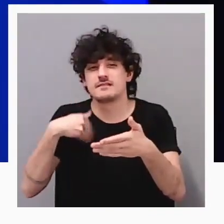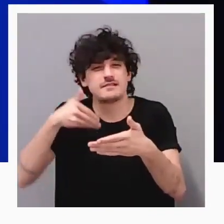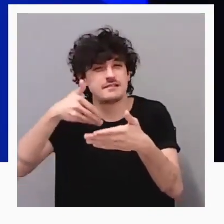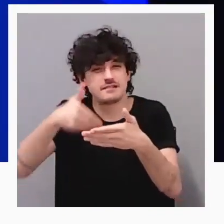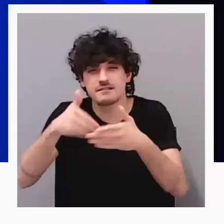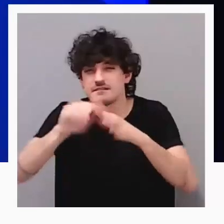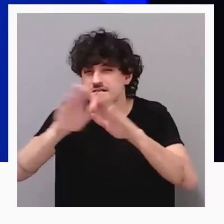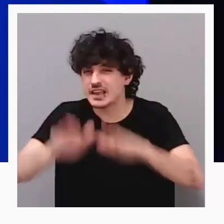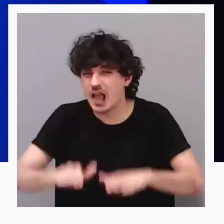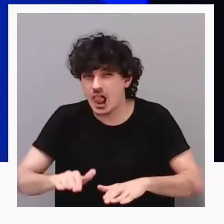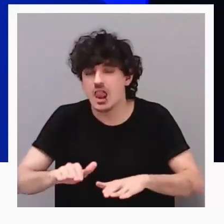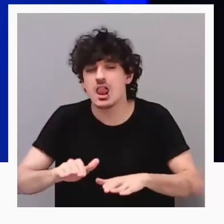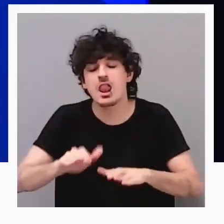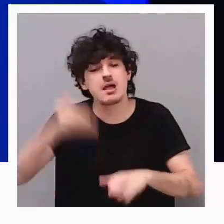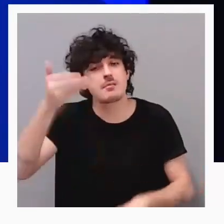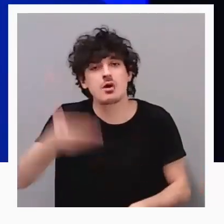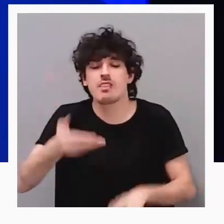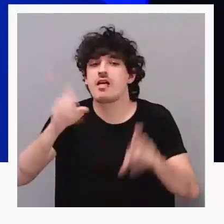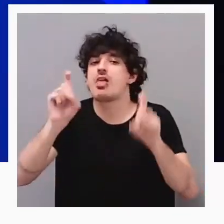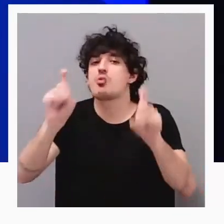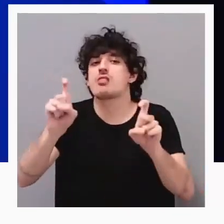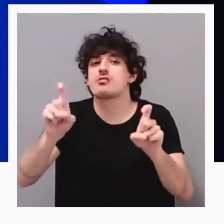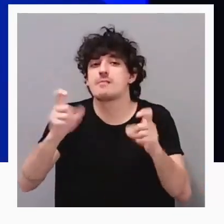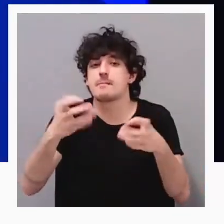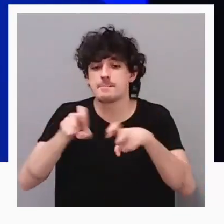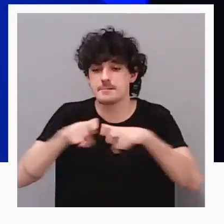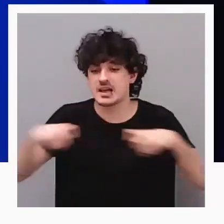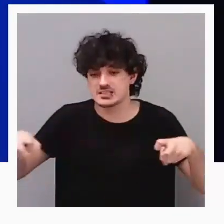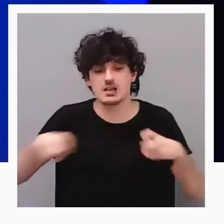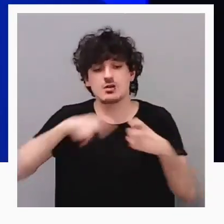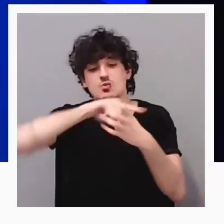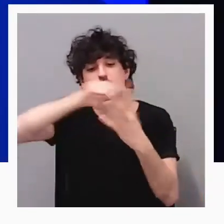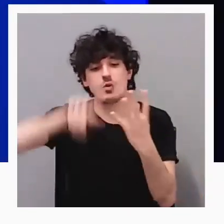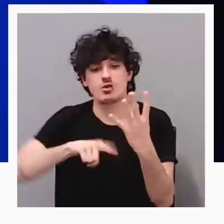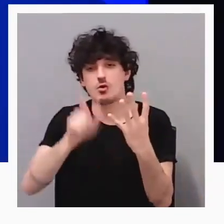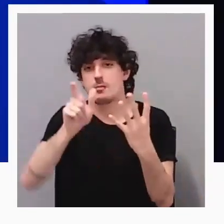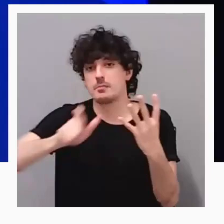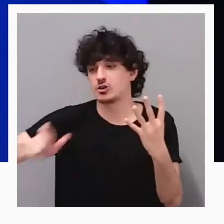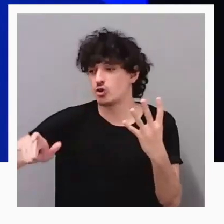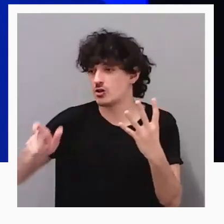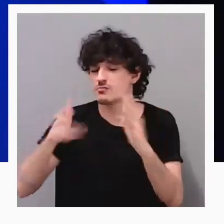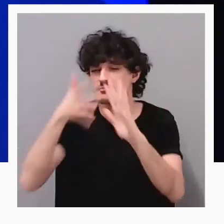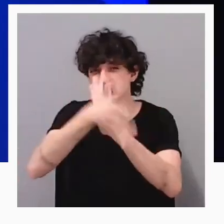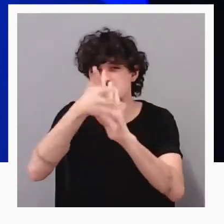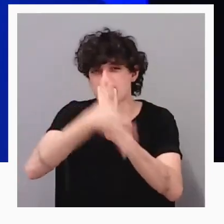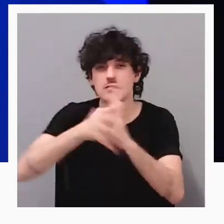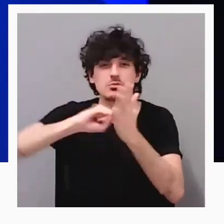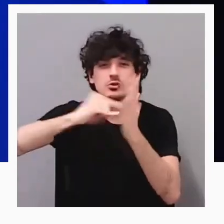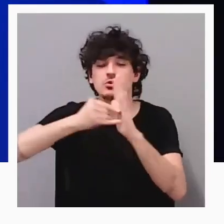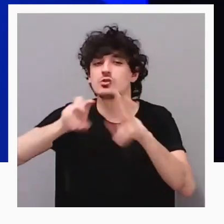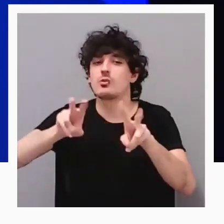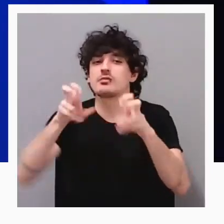educación. Bueno, pues la mesa está compuesta por 4 personas que nos van a contar proyectos de innovación